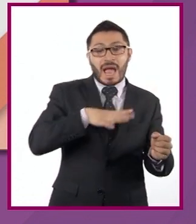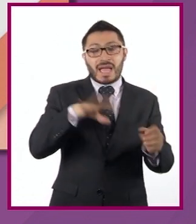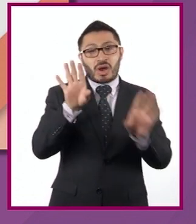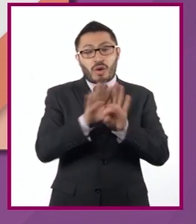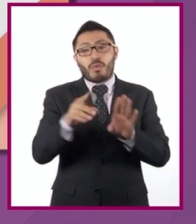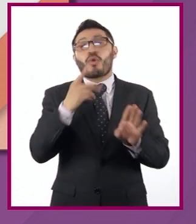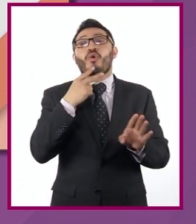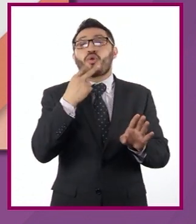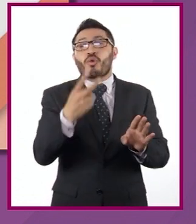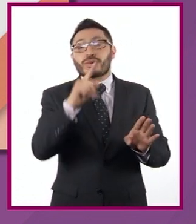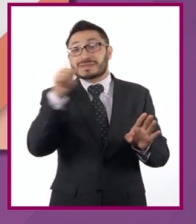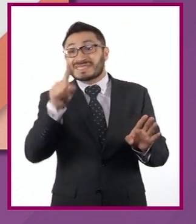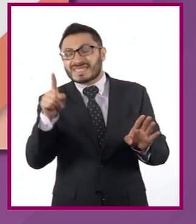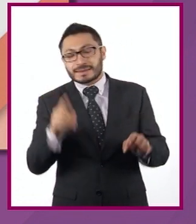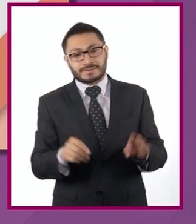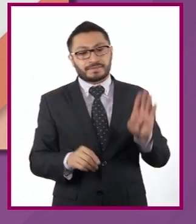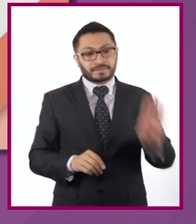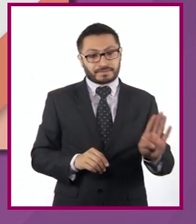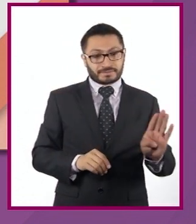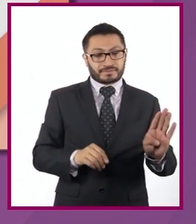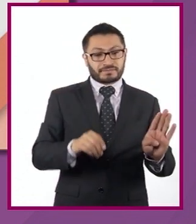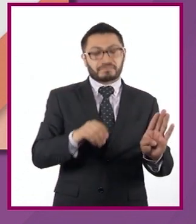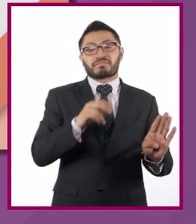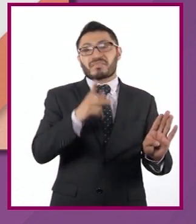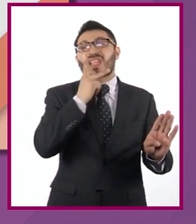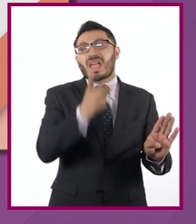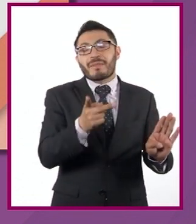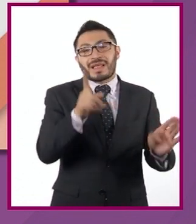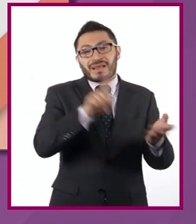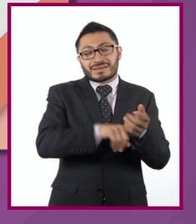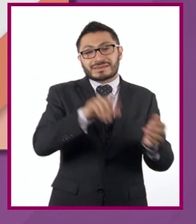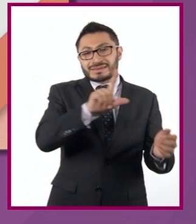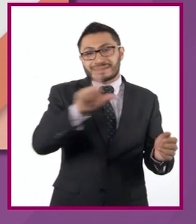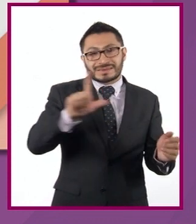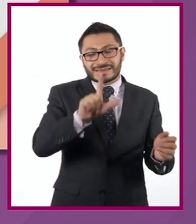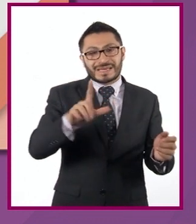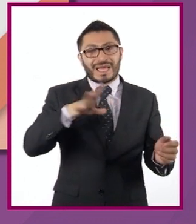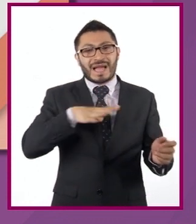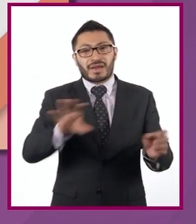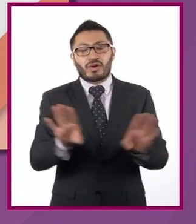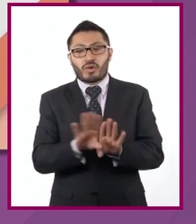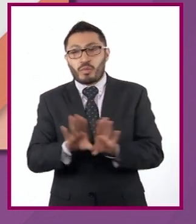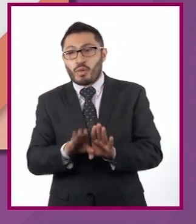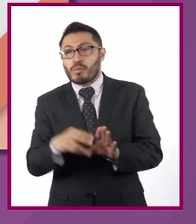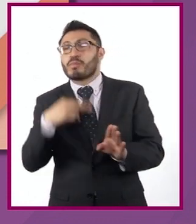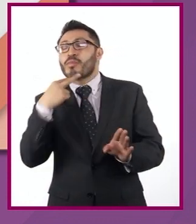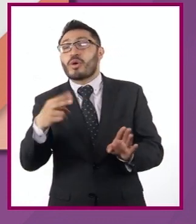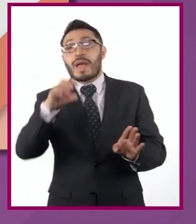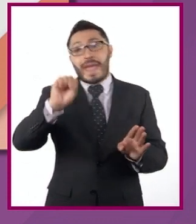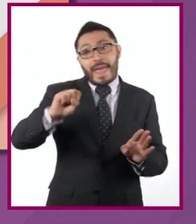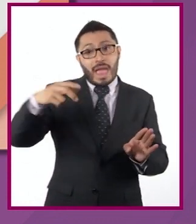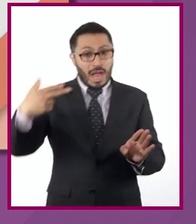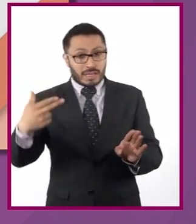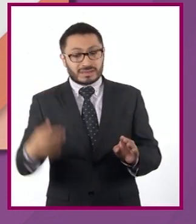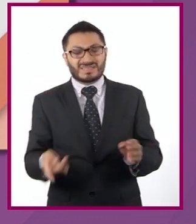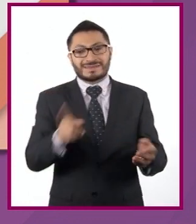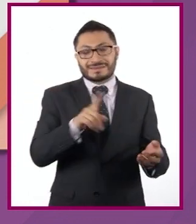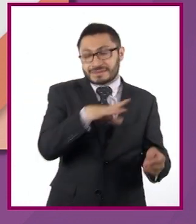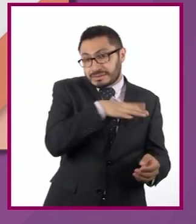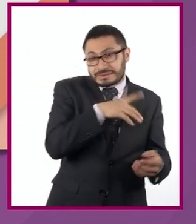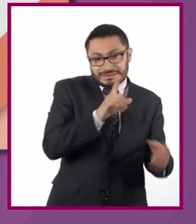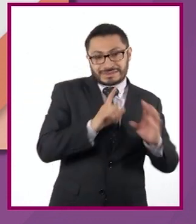Z. B. En general las palabras con Y se pronuncian con SH. En